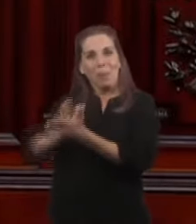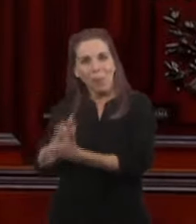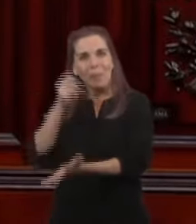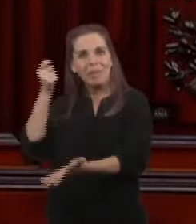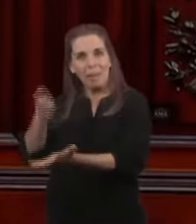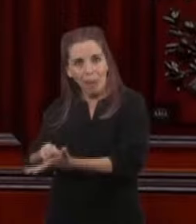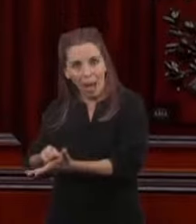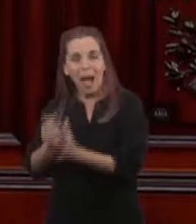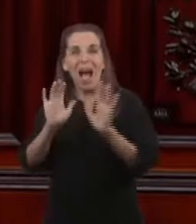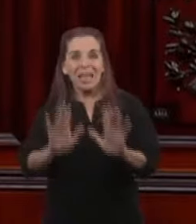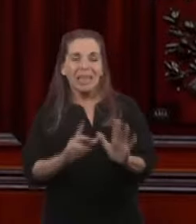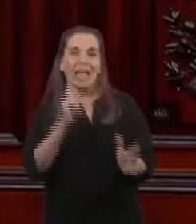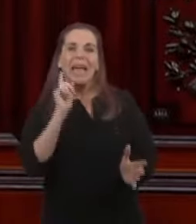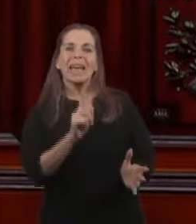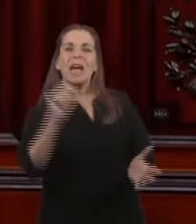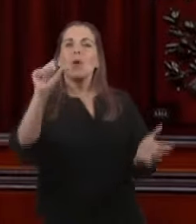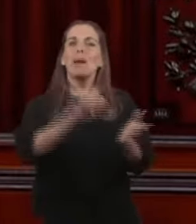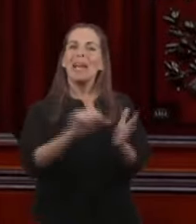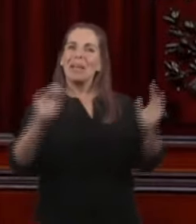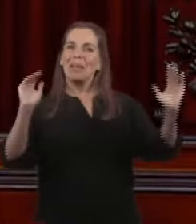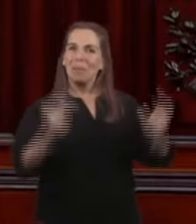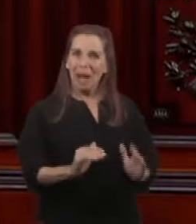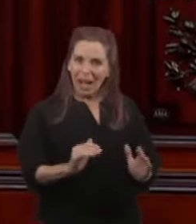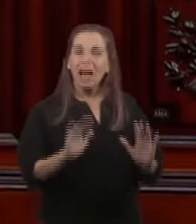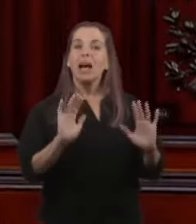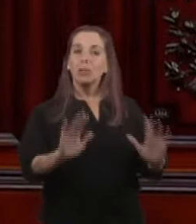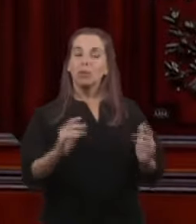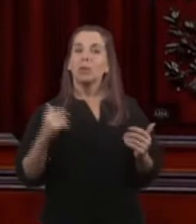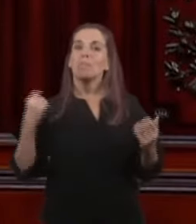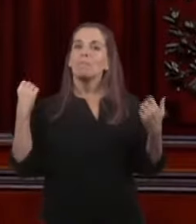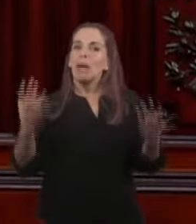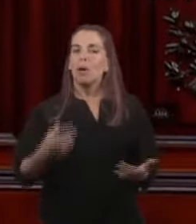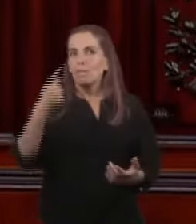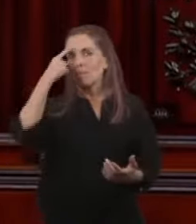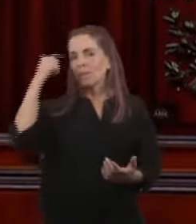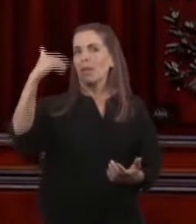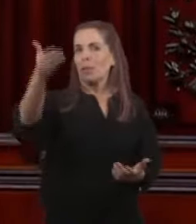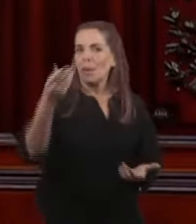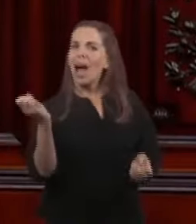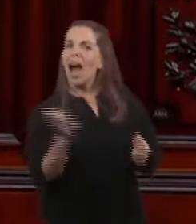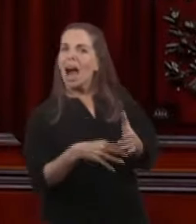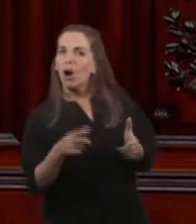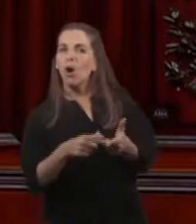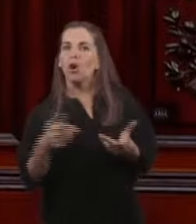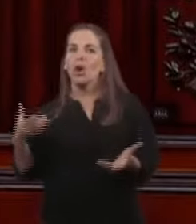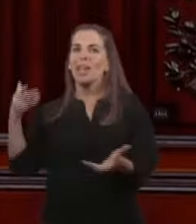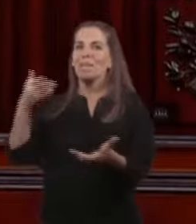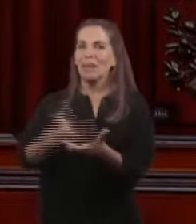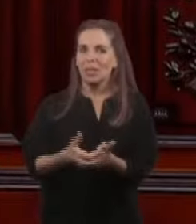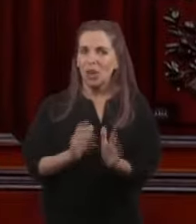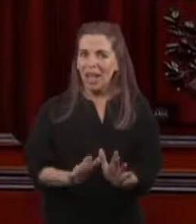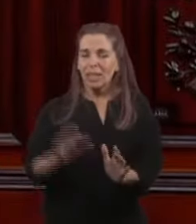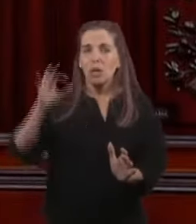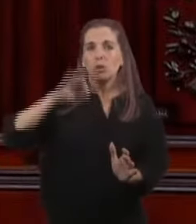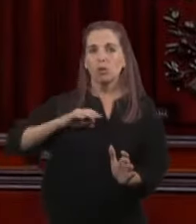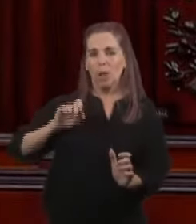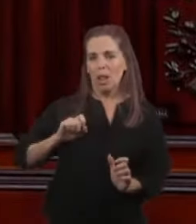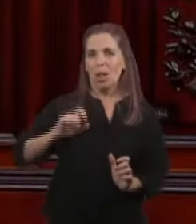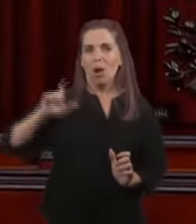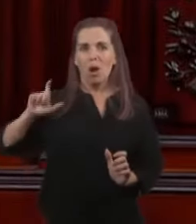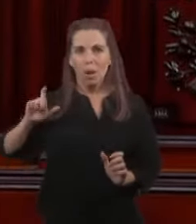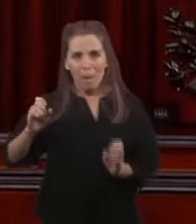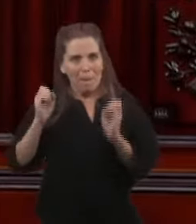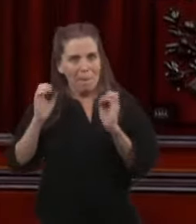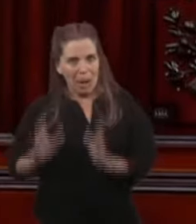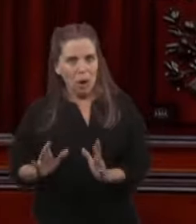costo financiero contribuyendo al aumento de la inversión y el ahorro y en consecuencia a la suba del salario real que es la única manera que